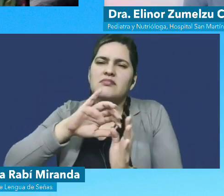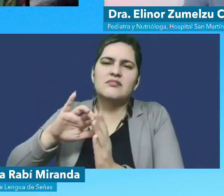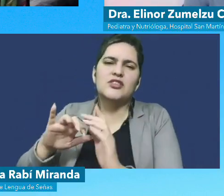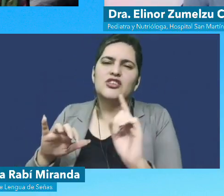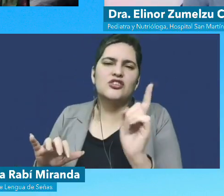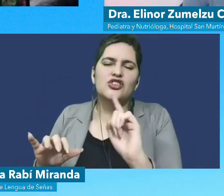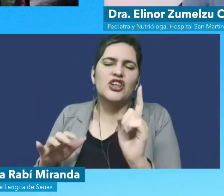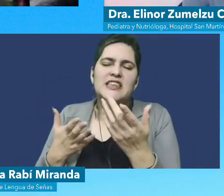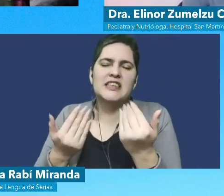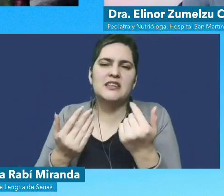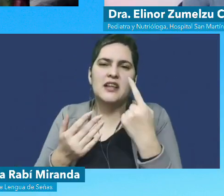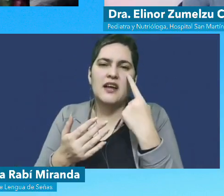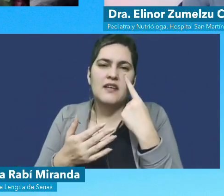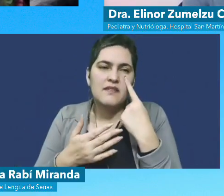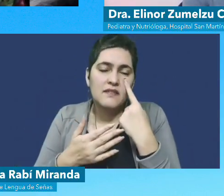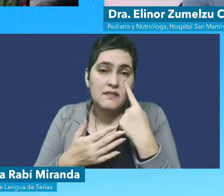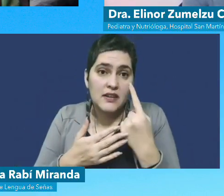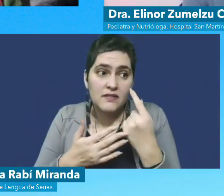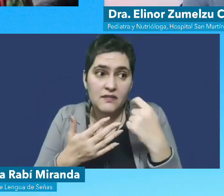necesita o lo que está validado.